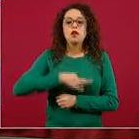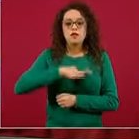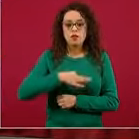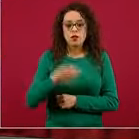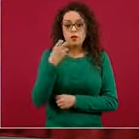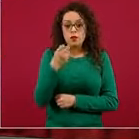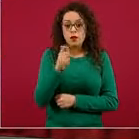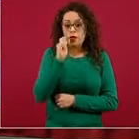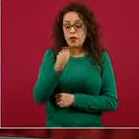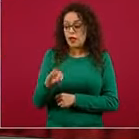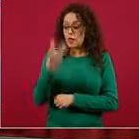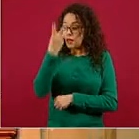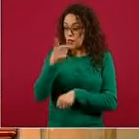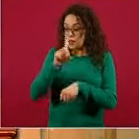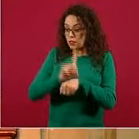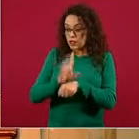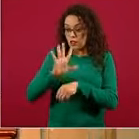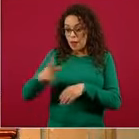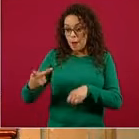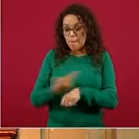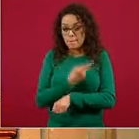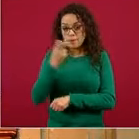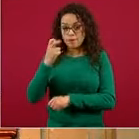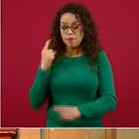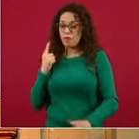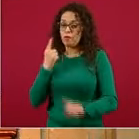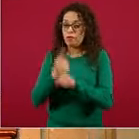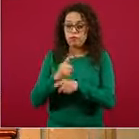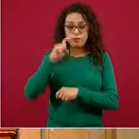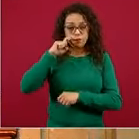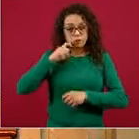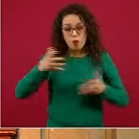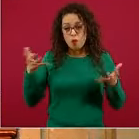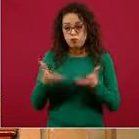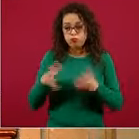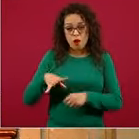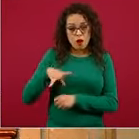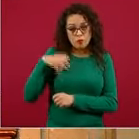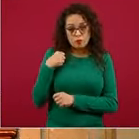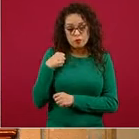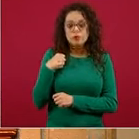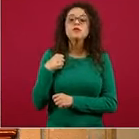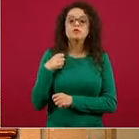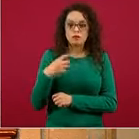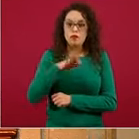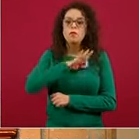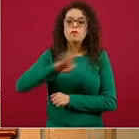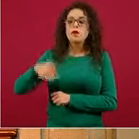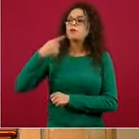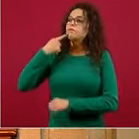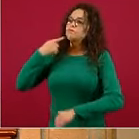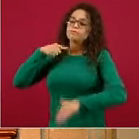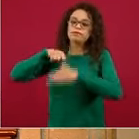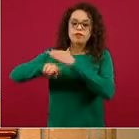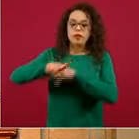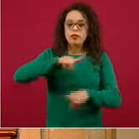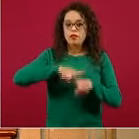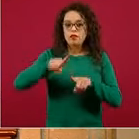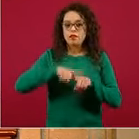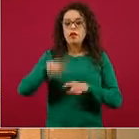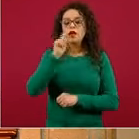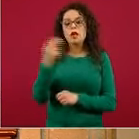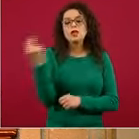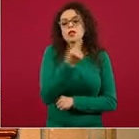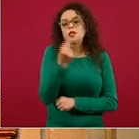primeros 3 días de haber ocurrido el lamentable hecho, es una buena ventana para poder demandar todos los servicios de